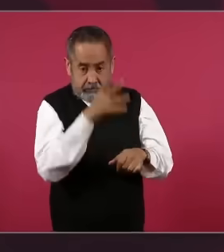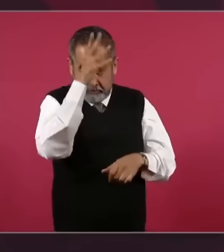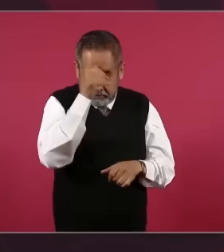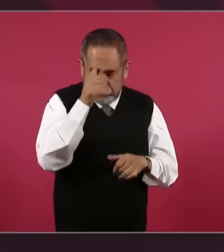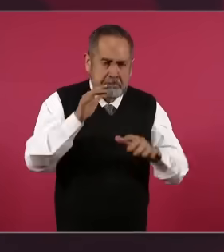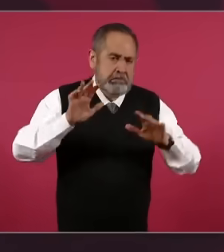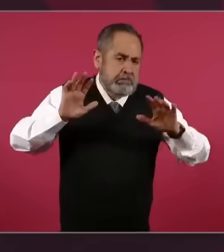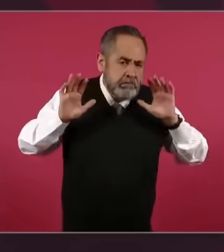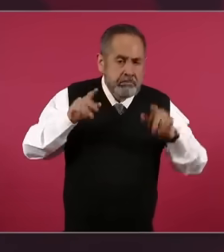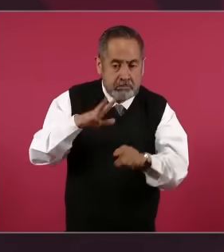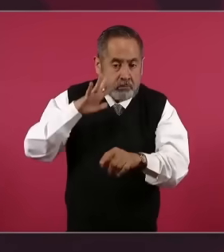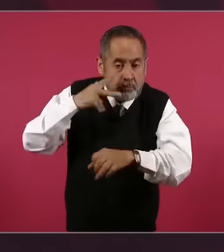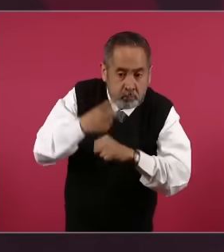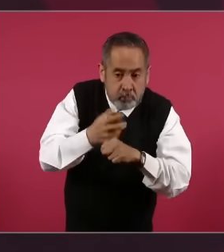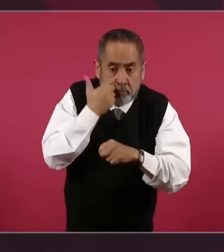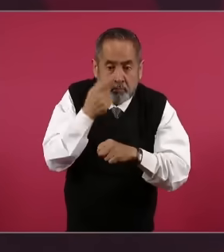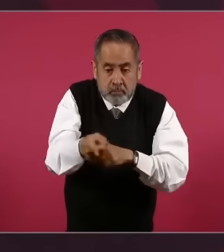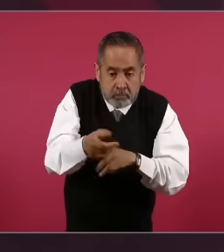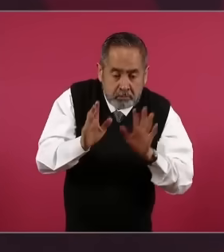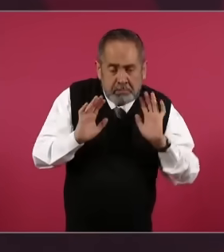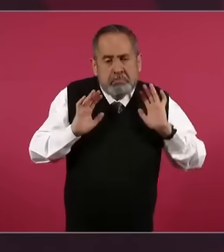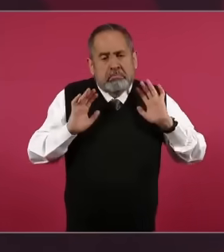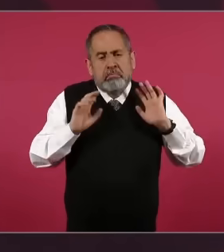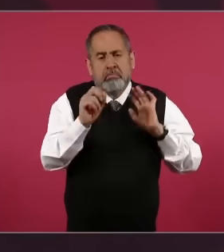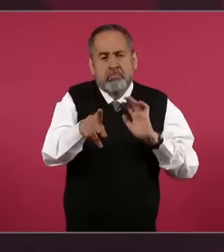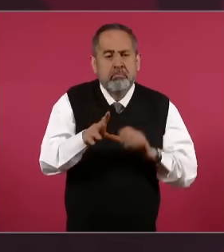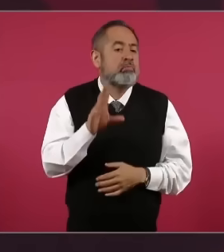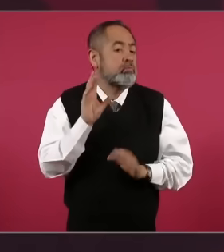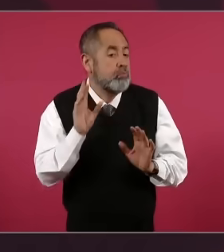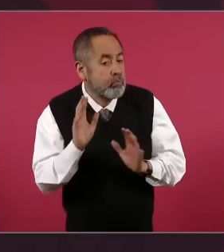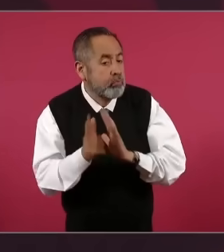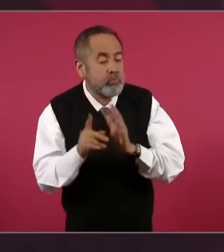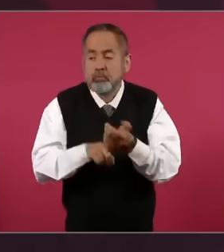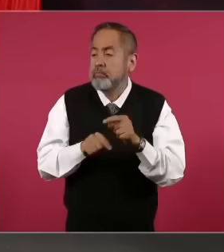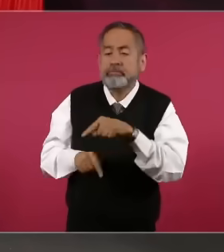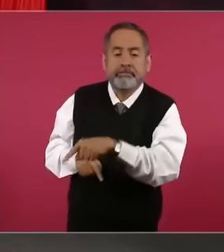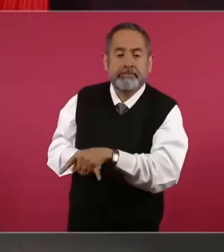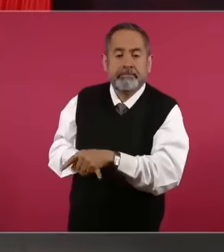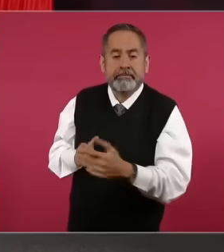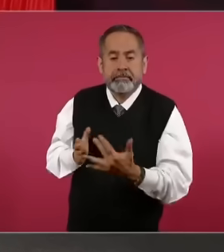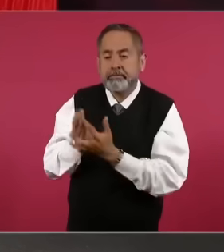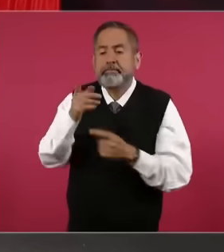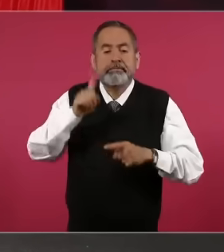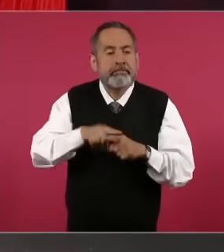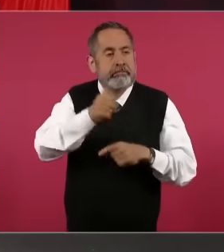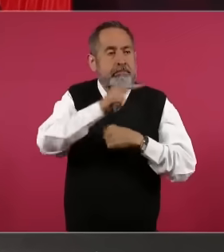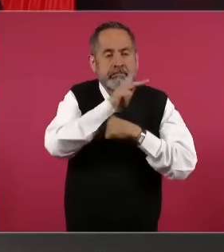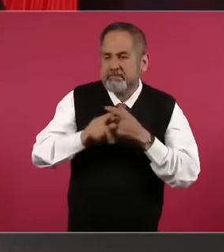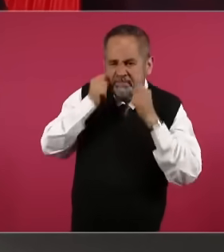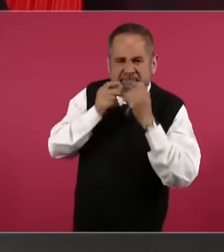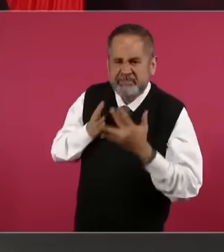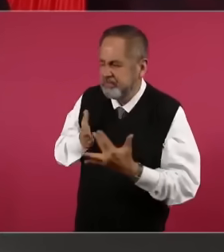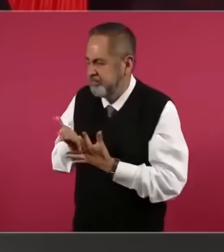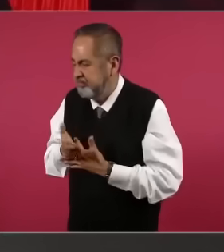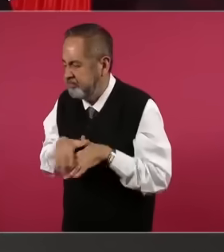por su voluntad. O intervino alguna agencia extranjera. De lo